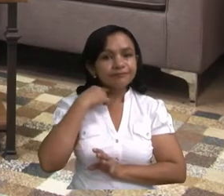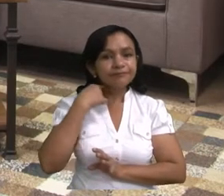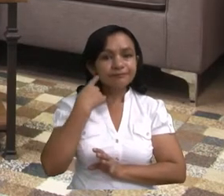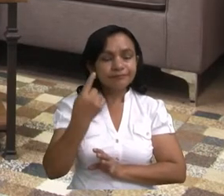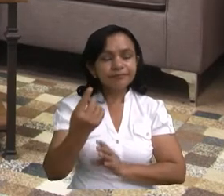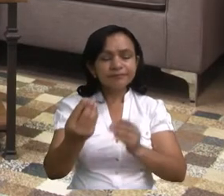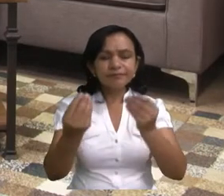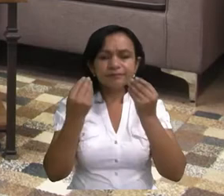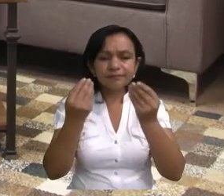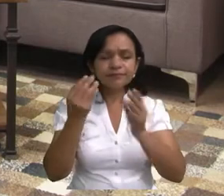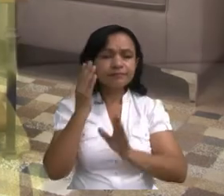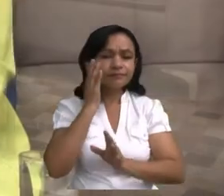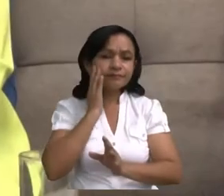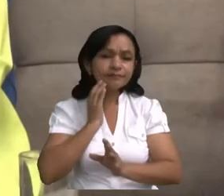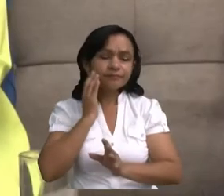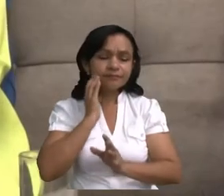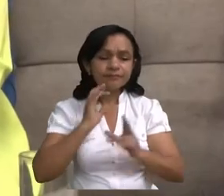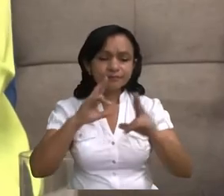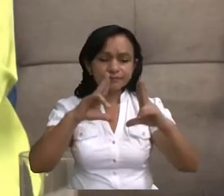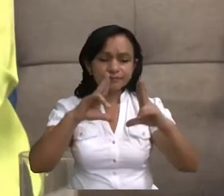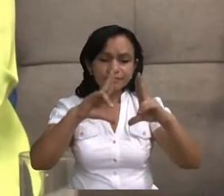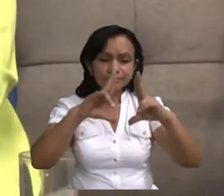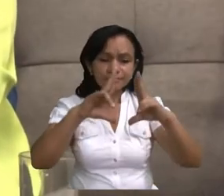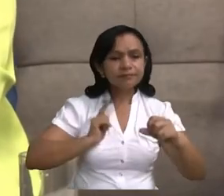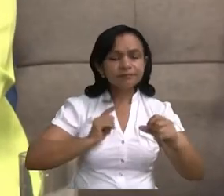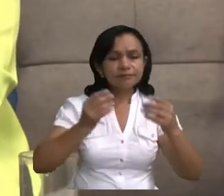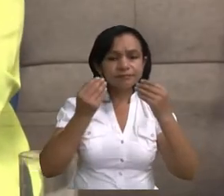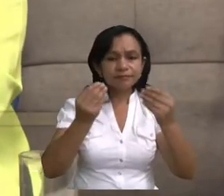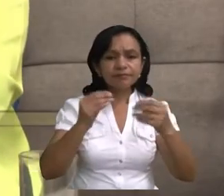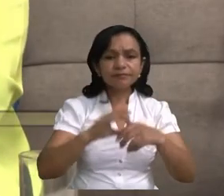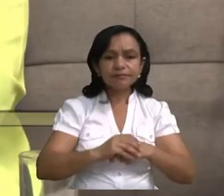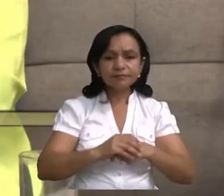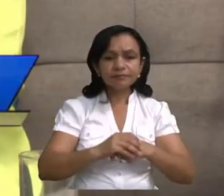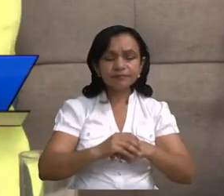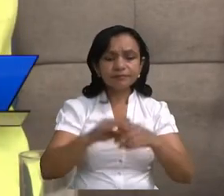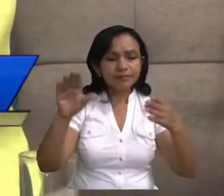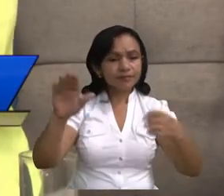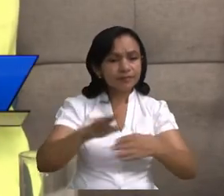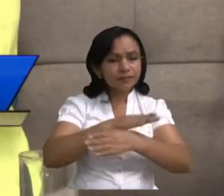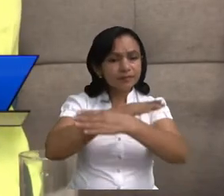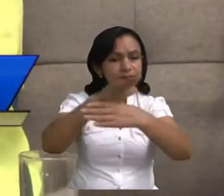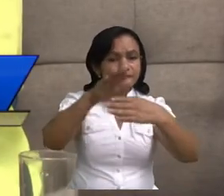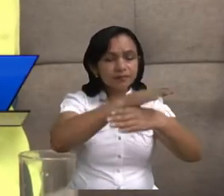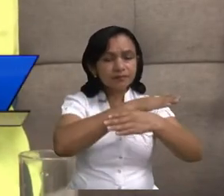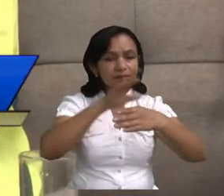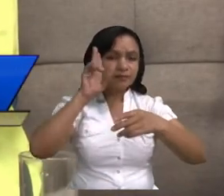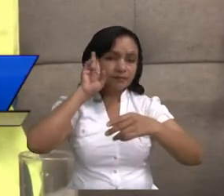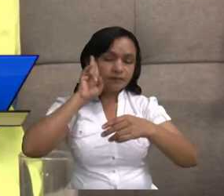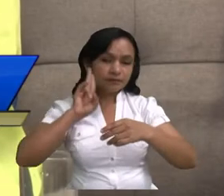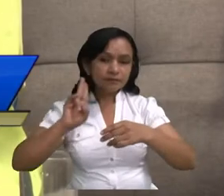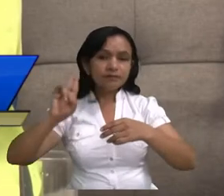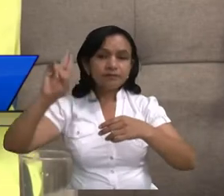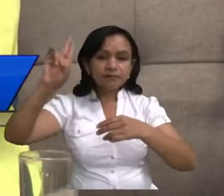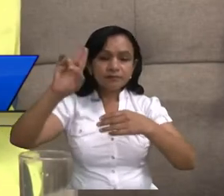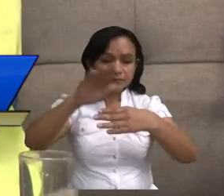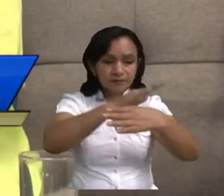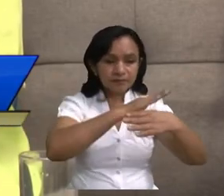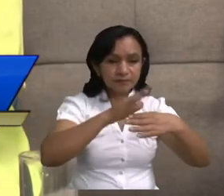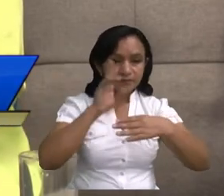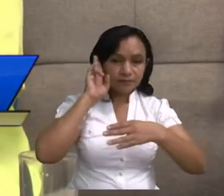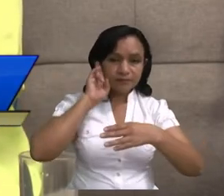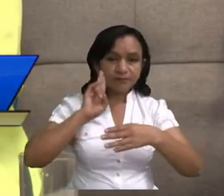tenemos mucha experiencia de vinculación desde nuestros centros universitarios, desde la educación superior,